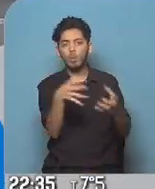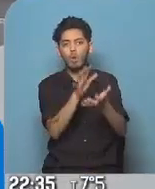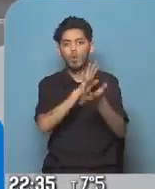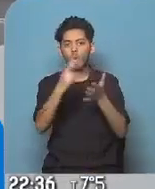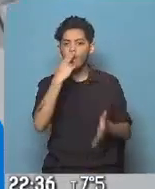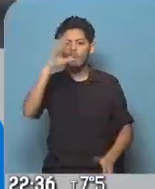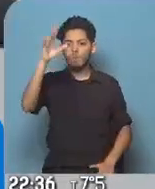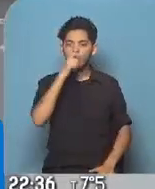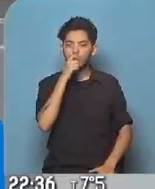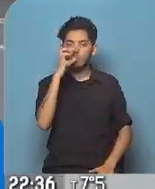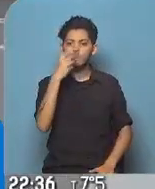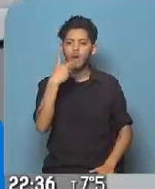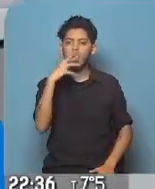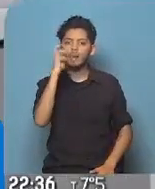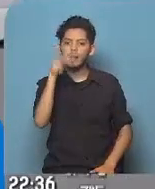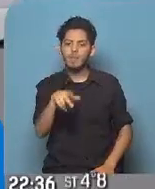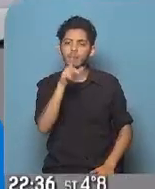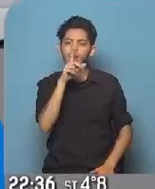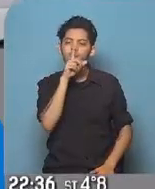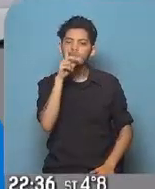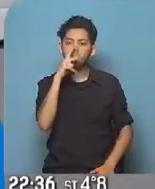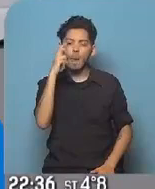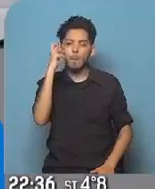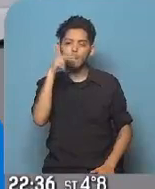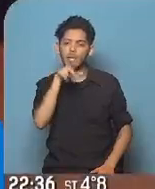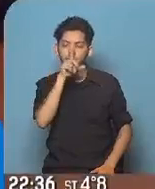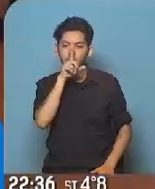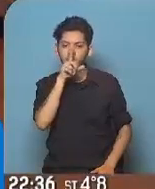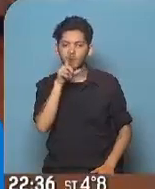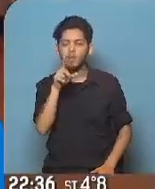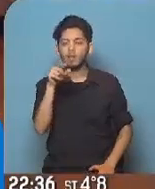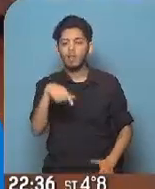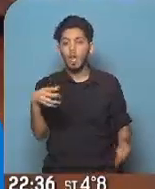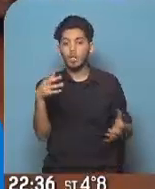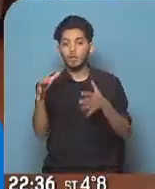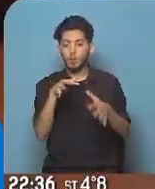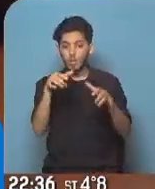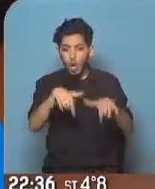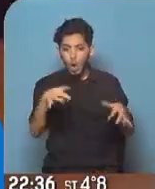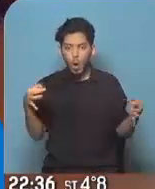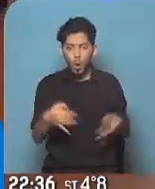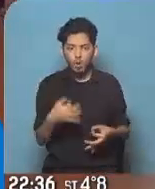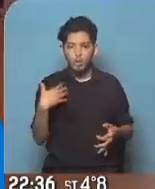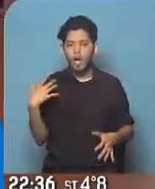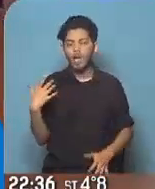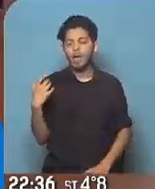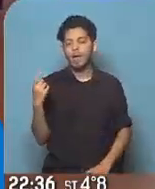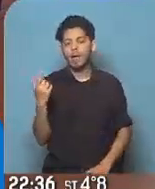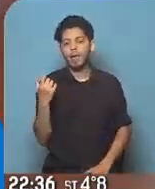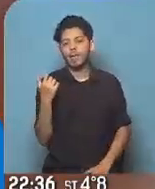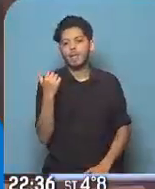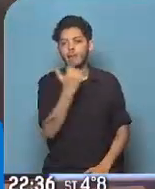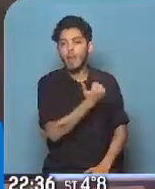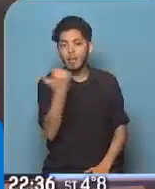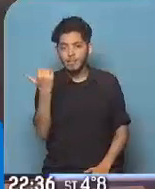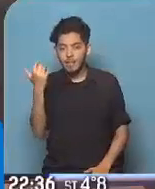caso a Marine Le Pen. Entonces me parecía interesante señalar cómo no es casual que estos episodios ocurran justamente en el este de Alemania. Y hay un temita con Turquía